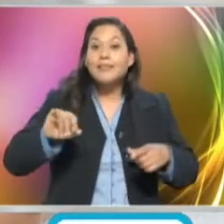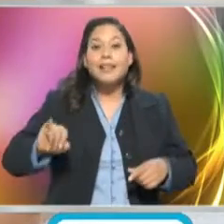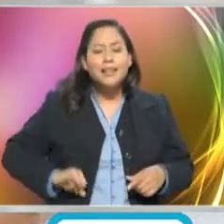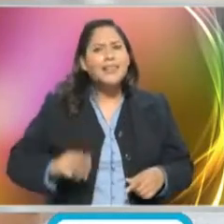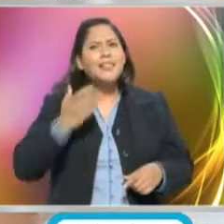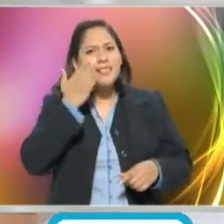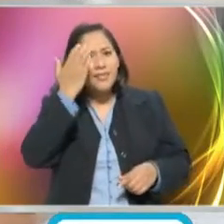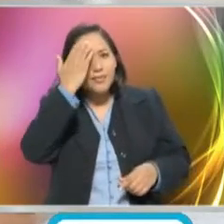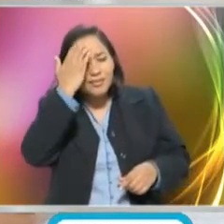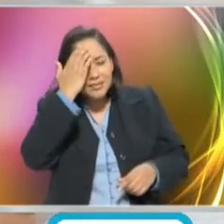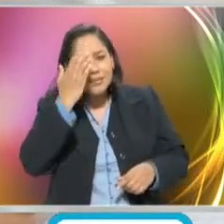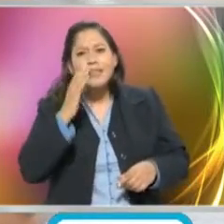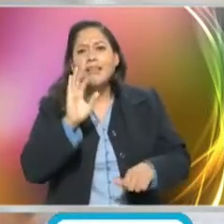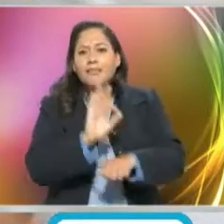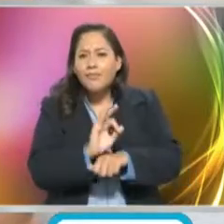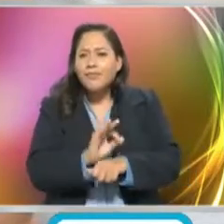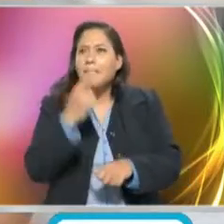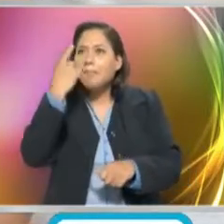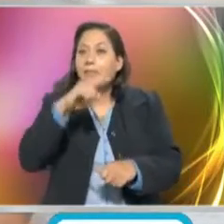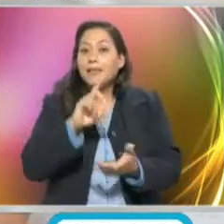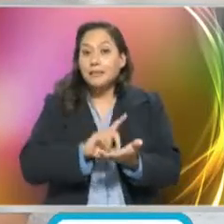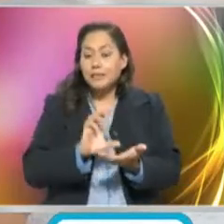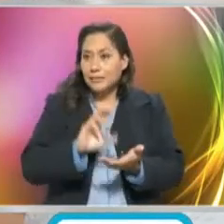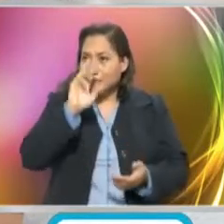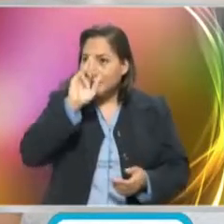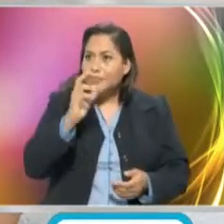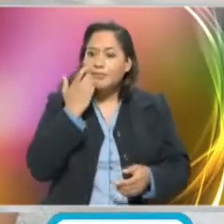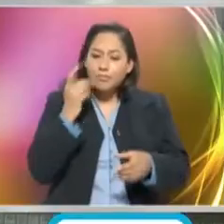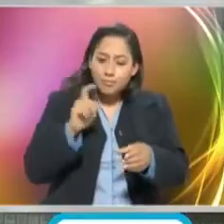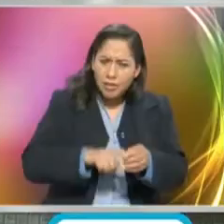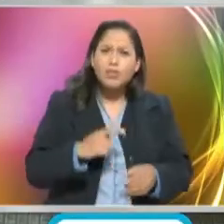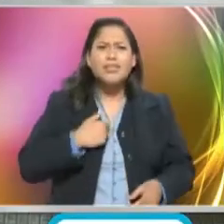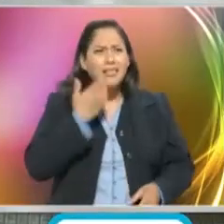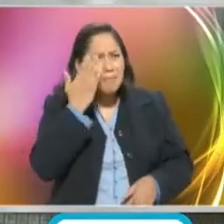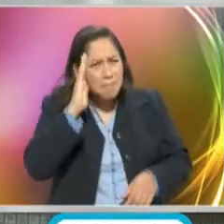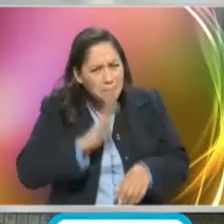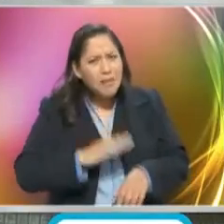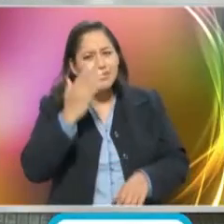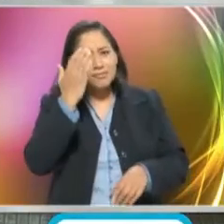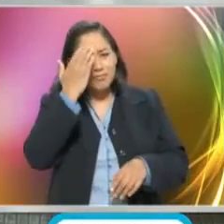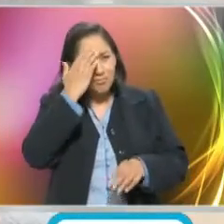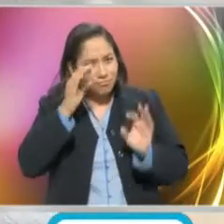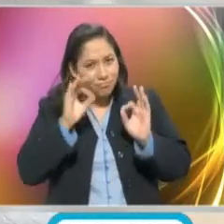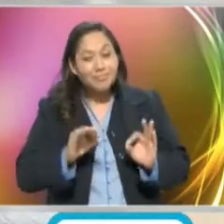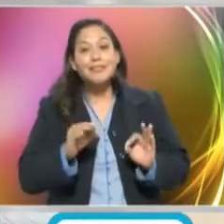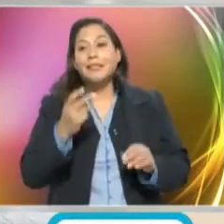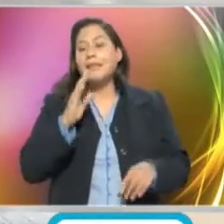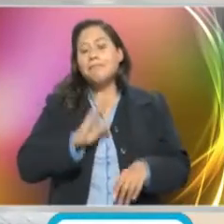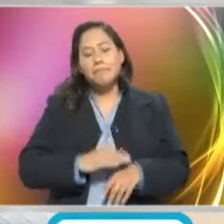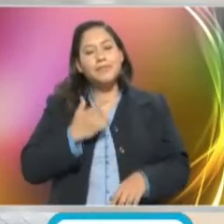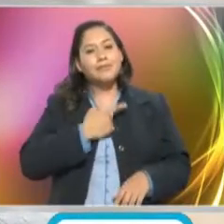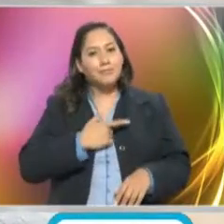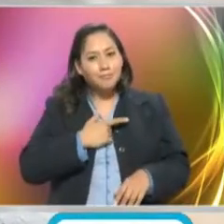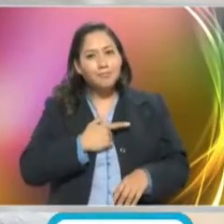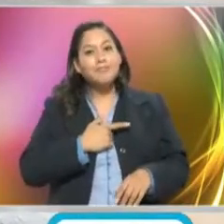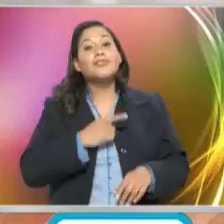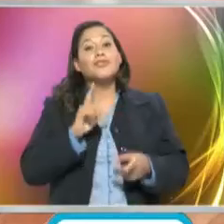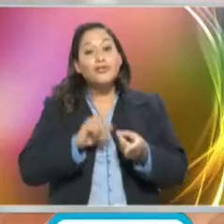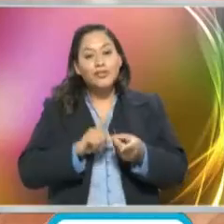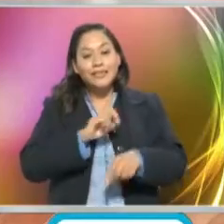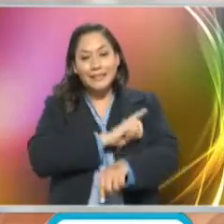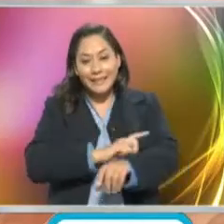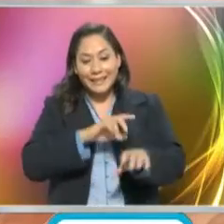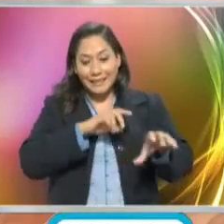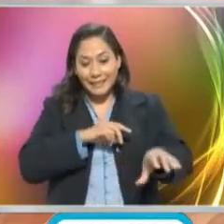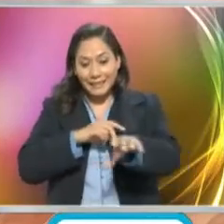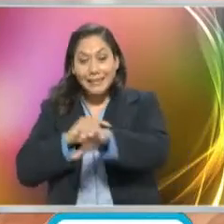de conocer, que están a favor de la inclusión, pues quieren involucrarse aún mucho más. Y lo que más me da gusto de verdad que sea alrededor de todas las delegaciones, es